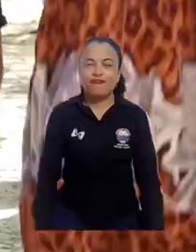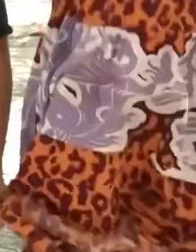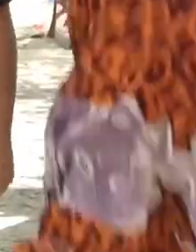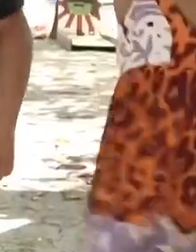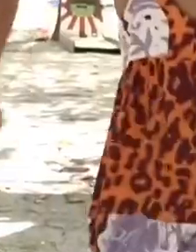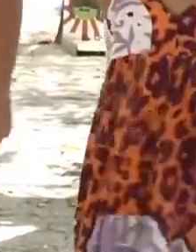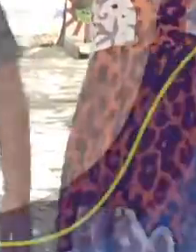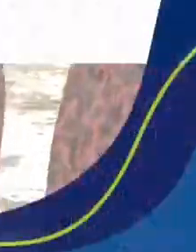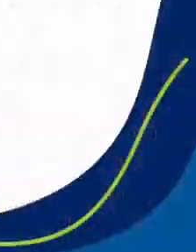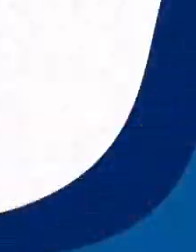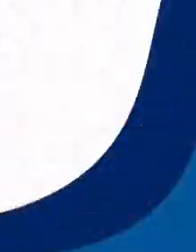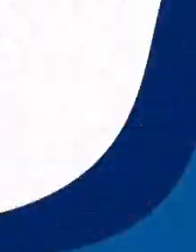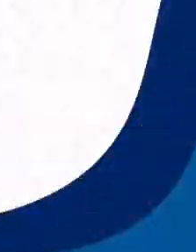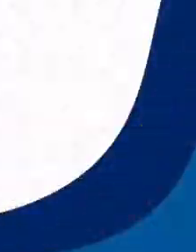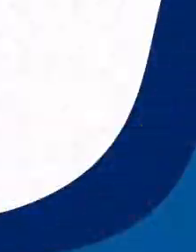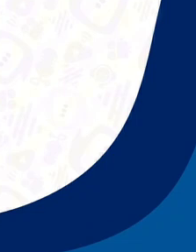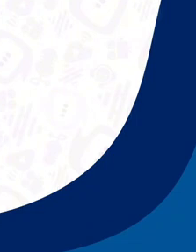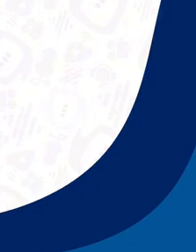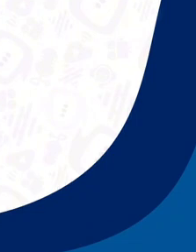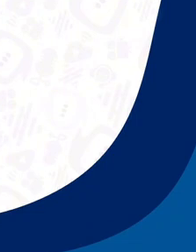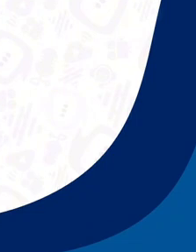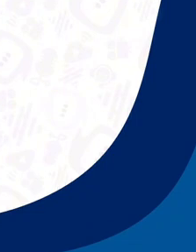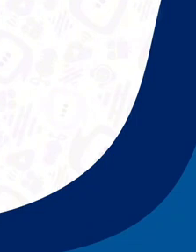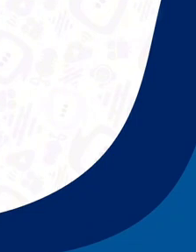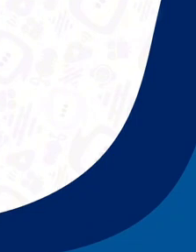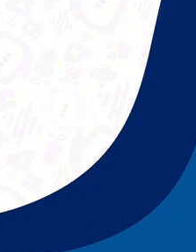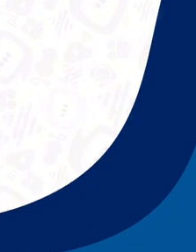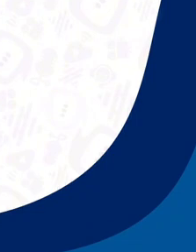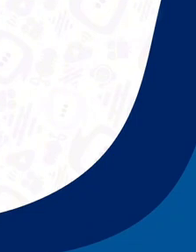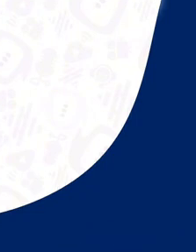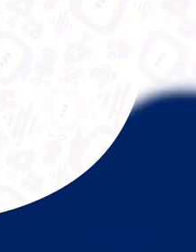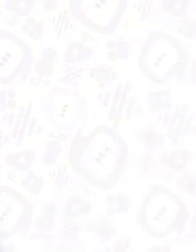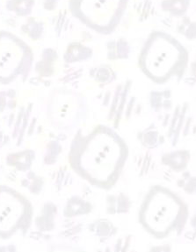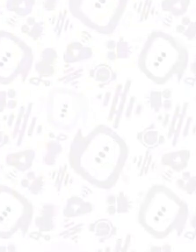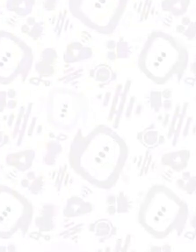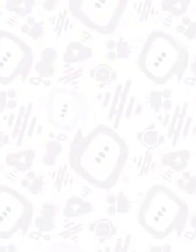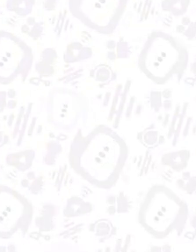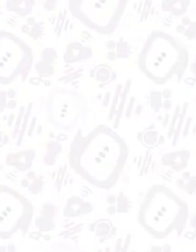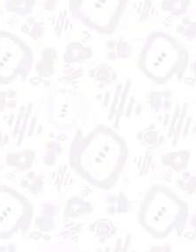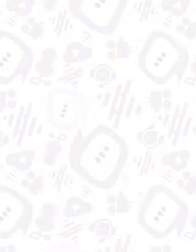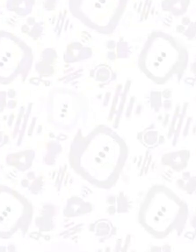UniMagdalena! Aún más incluyente e innovadora.